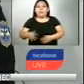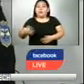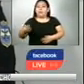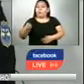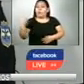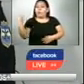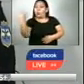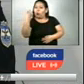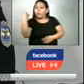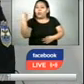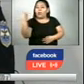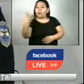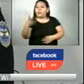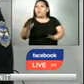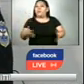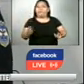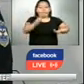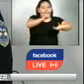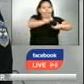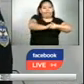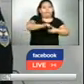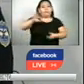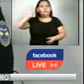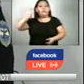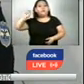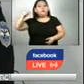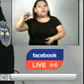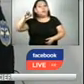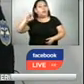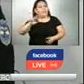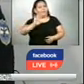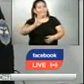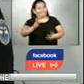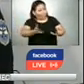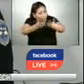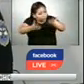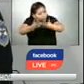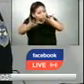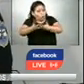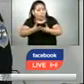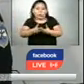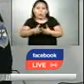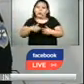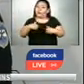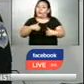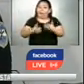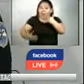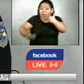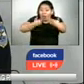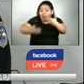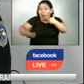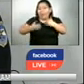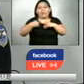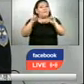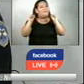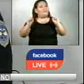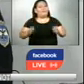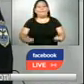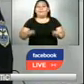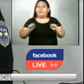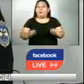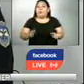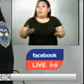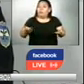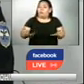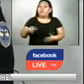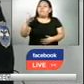urgentes, conjuntamente con Fiscalía General de la República. No puedo dar mayores detalles en este caso,